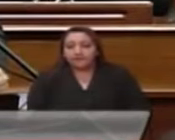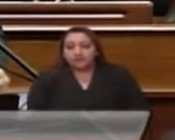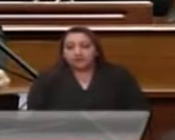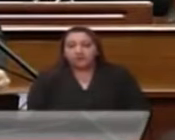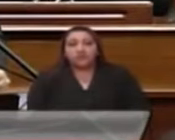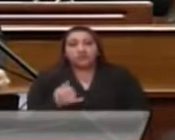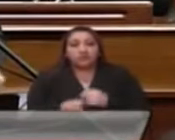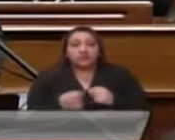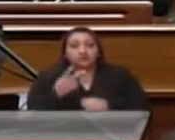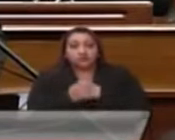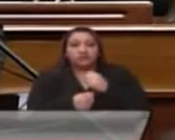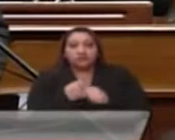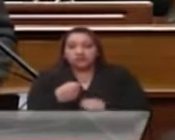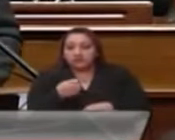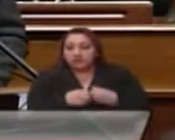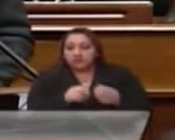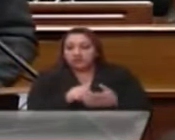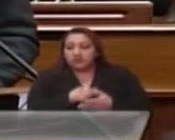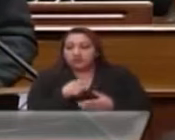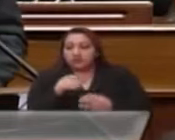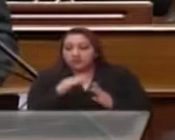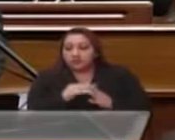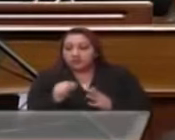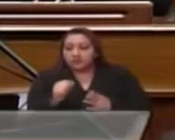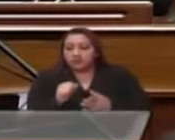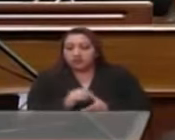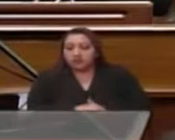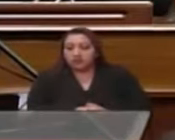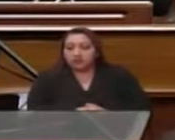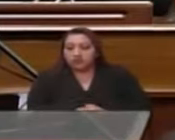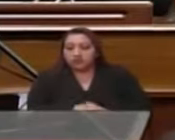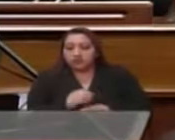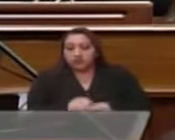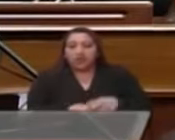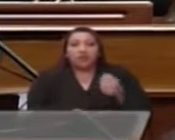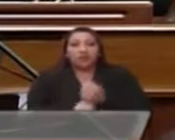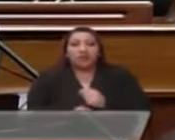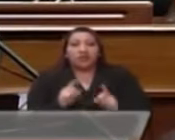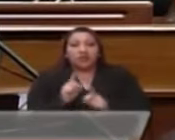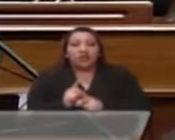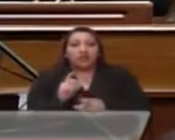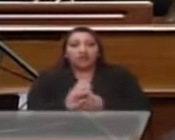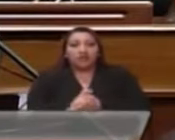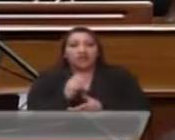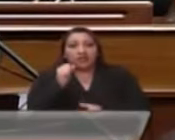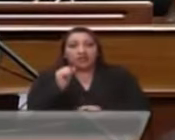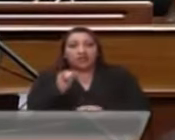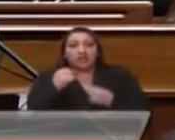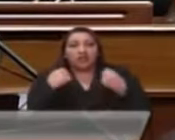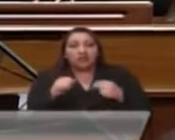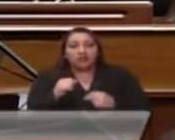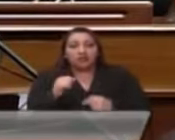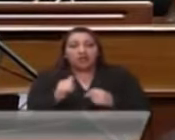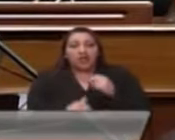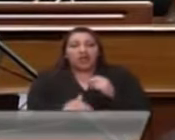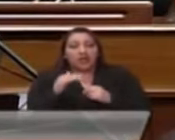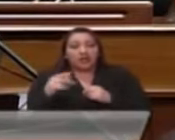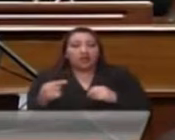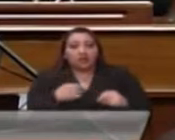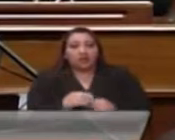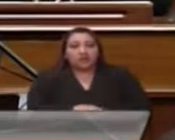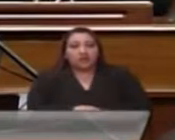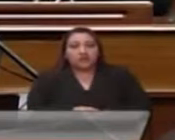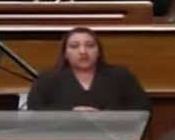En los últimos 2 años se ha invertido más de 100 millones de soles en el apoyo directo a federaciones y a deportistas de alta